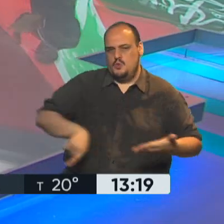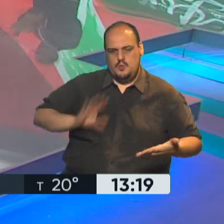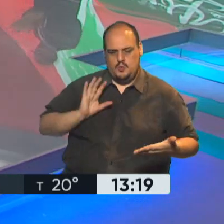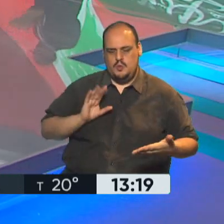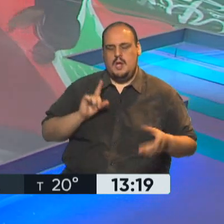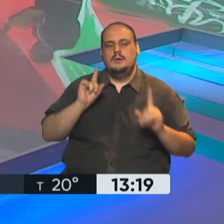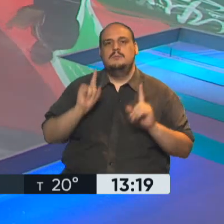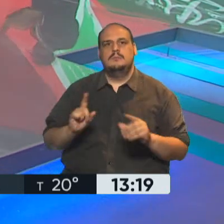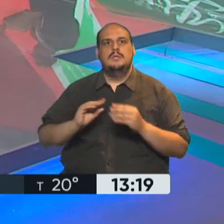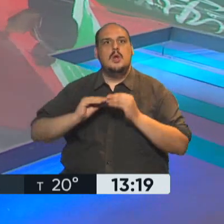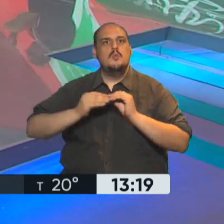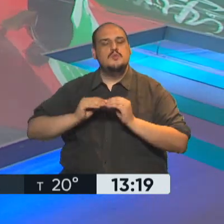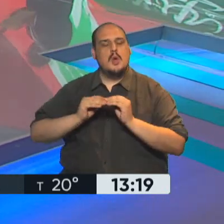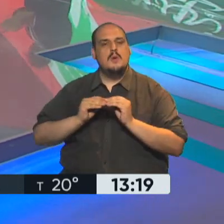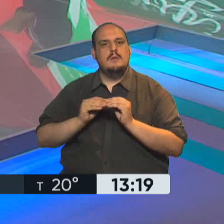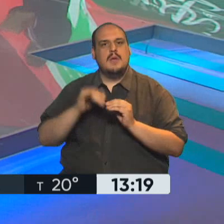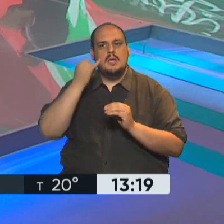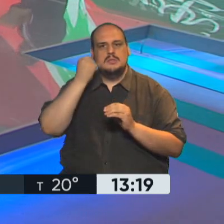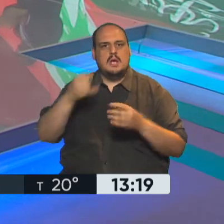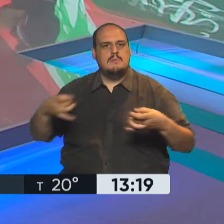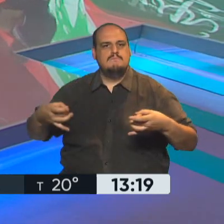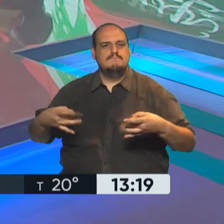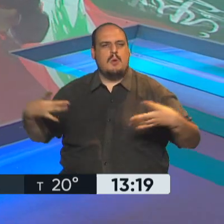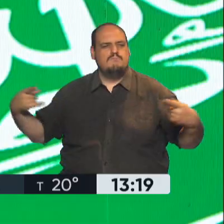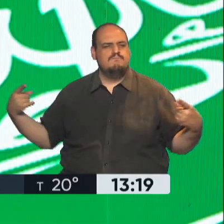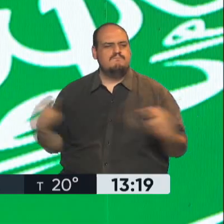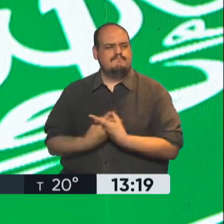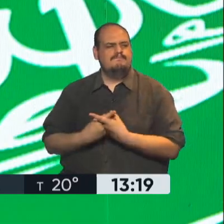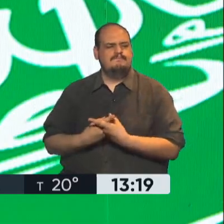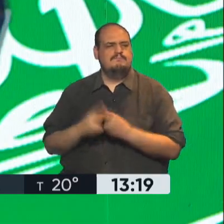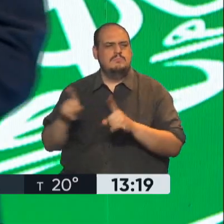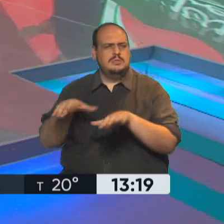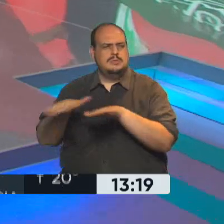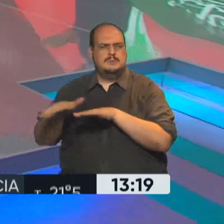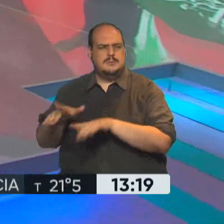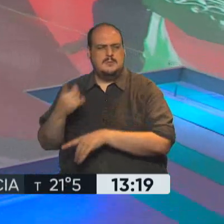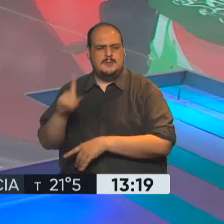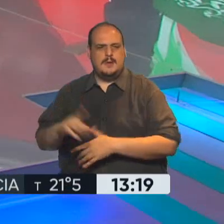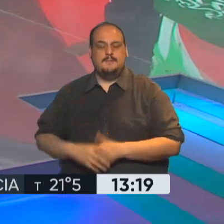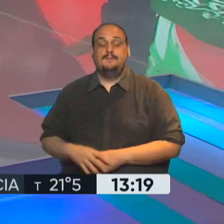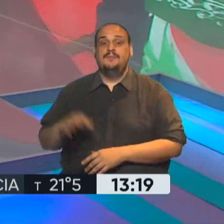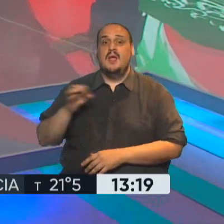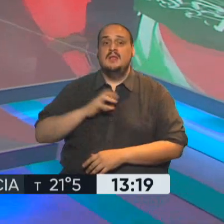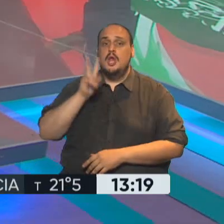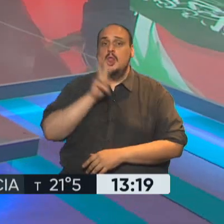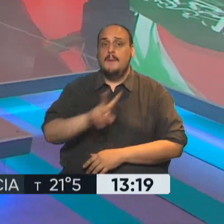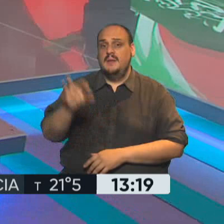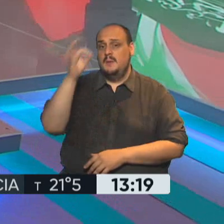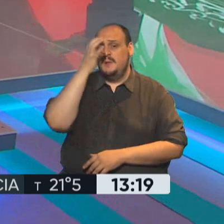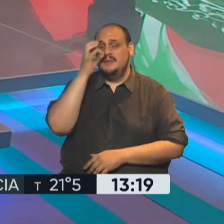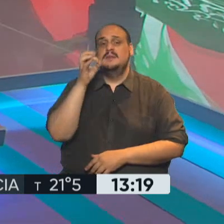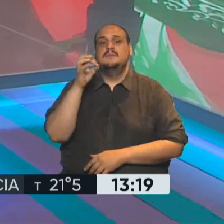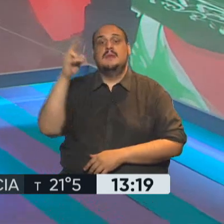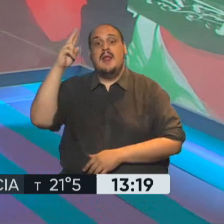conflicto político ya estaba provocado con esta extraña situación. En el 2020, Arabia Saudita envía